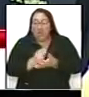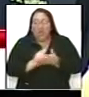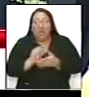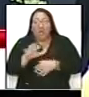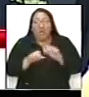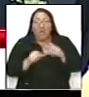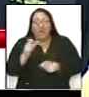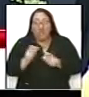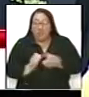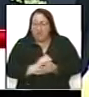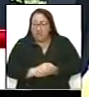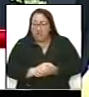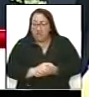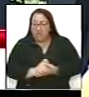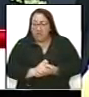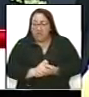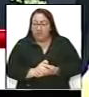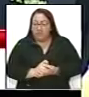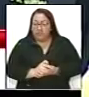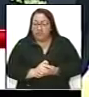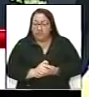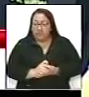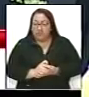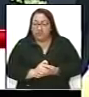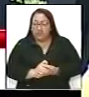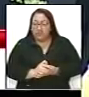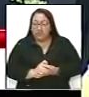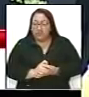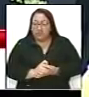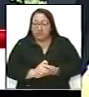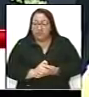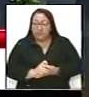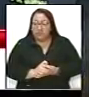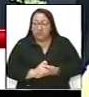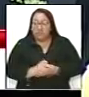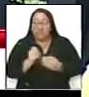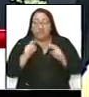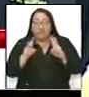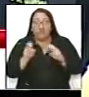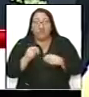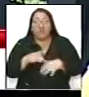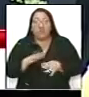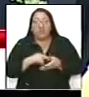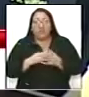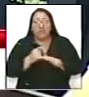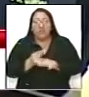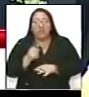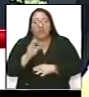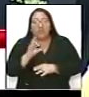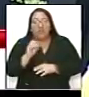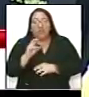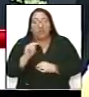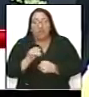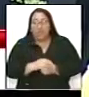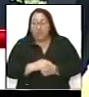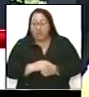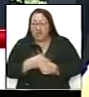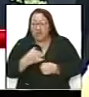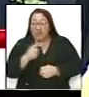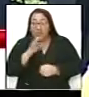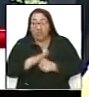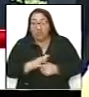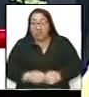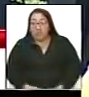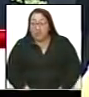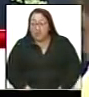personal que haya cumplido una sentencia condenatoria, como es el caso que se le acusa a la señora Foronda. Si ya han cumplido la